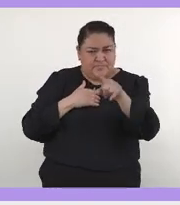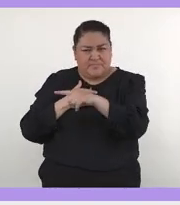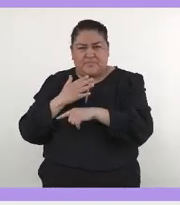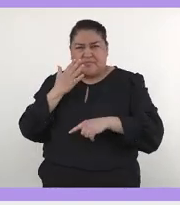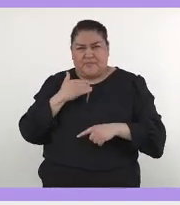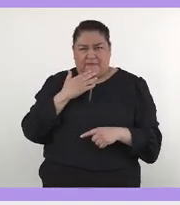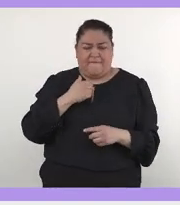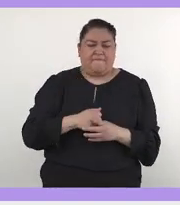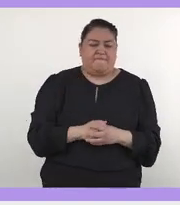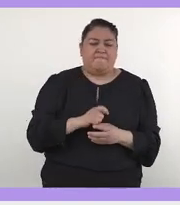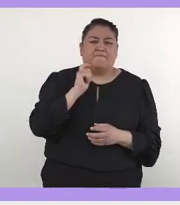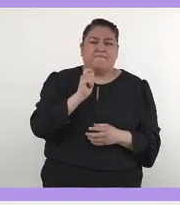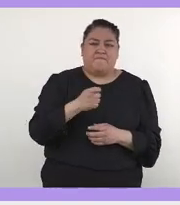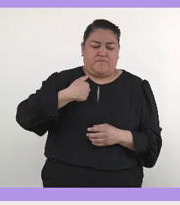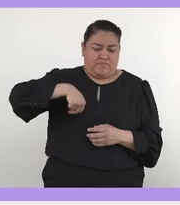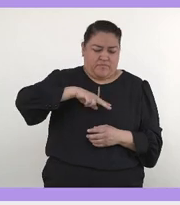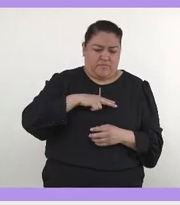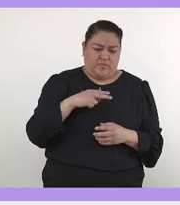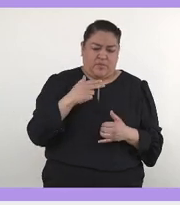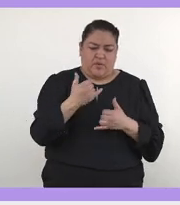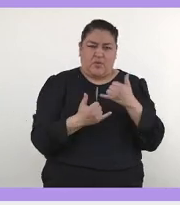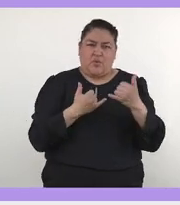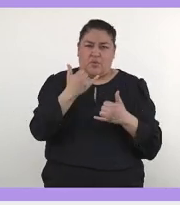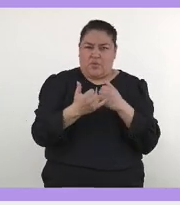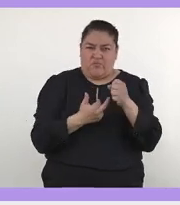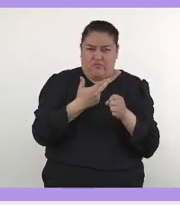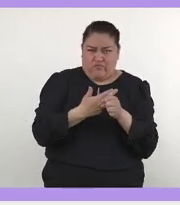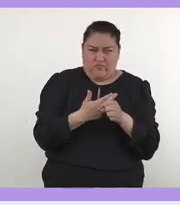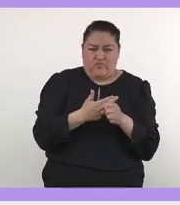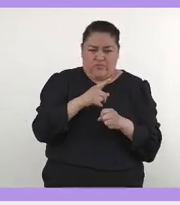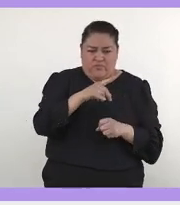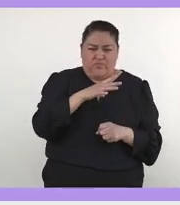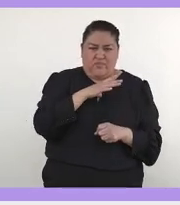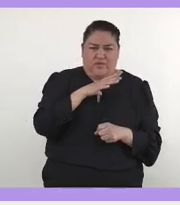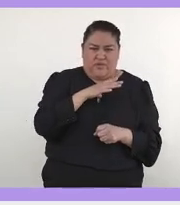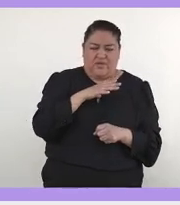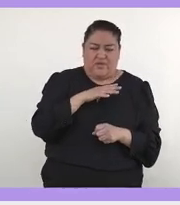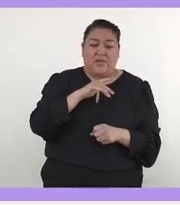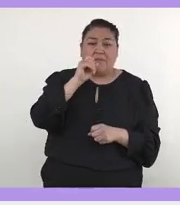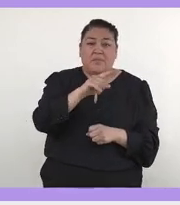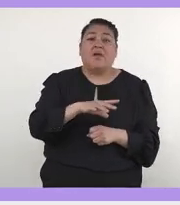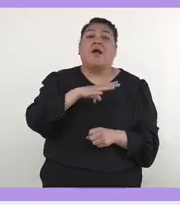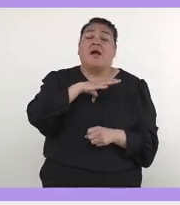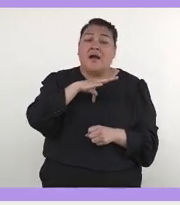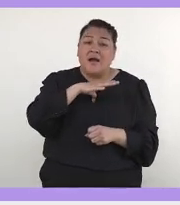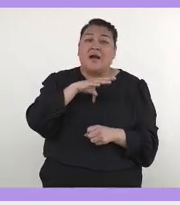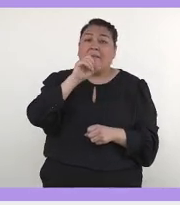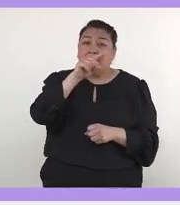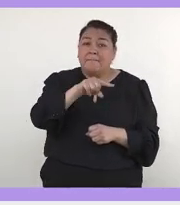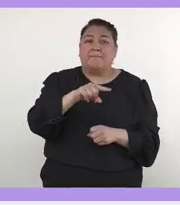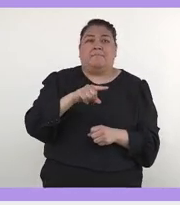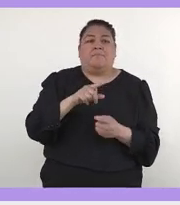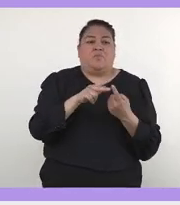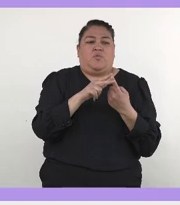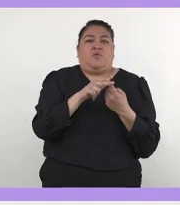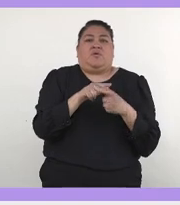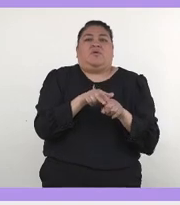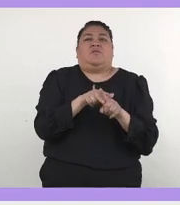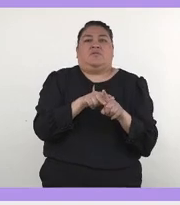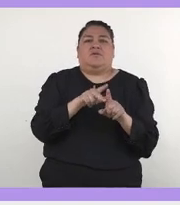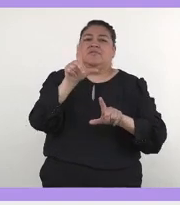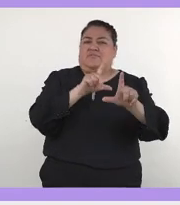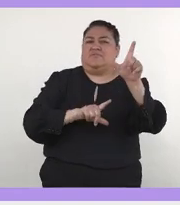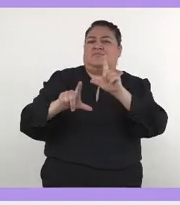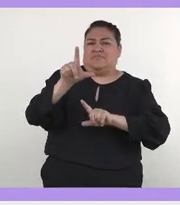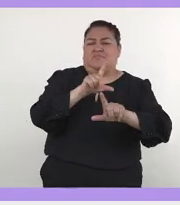nosotras futbolera si no la conocen síganla en redes síganlas tenemos justo una transmisión y la empezamos a hacer con